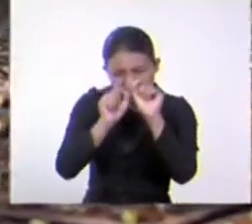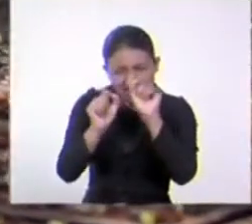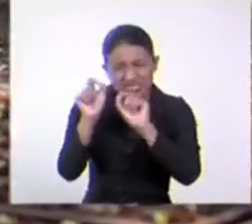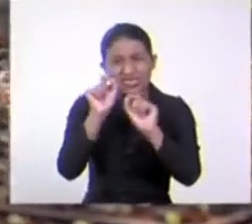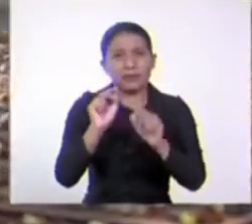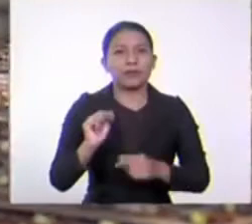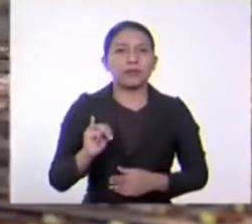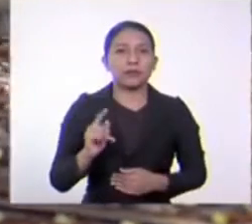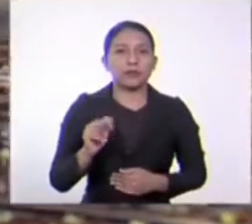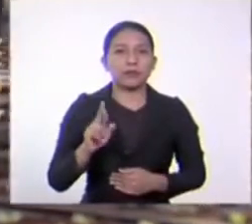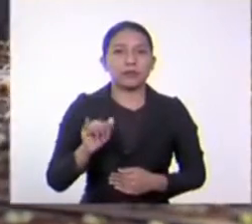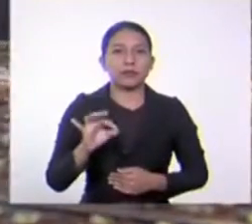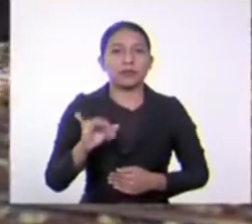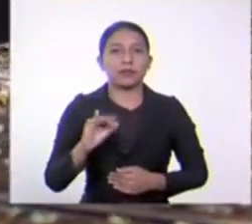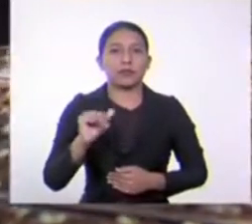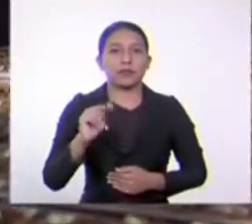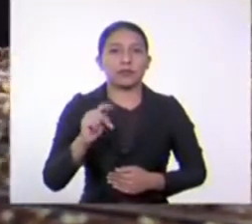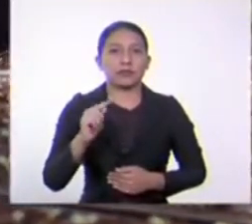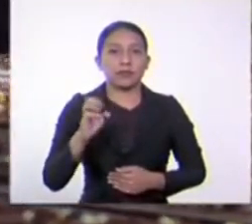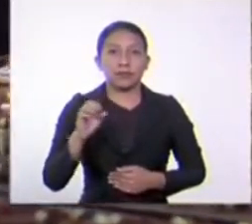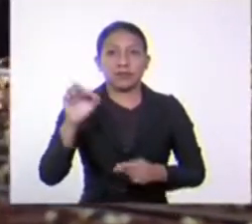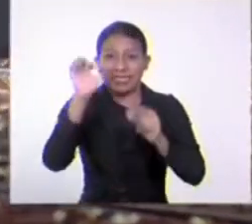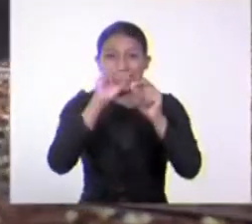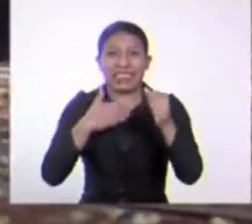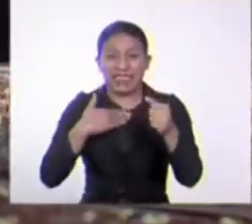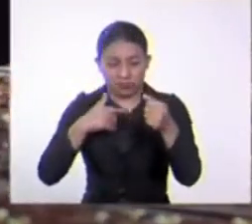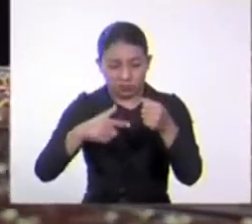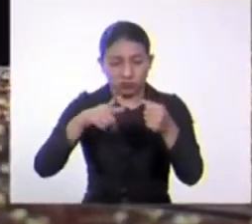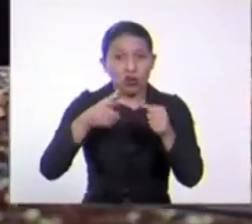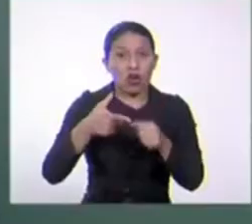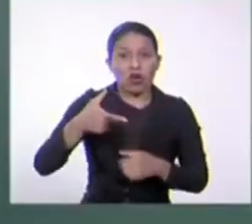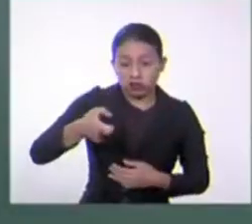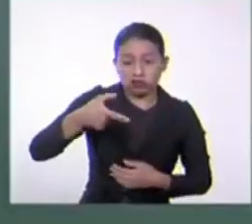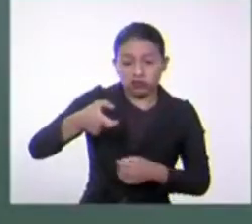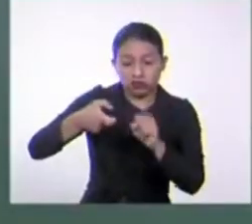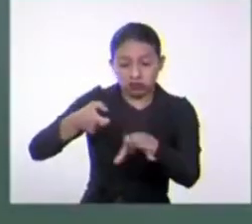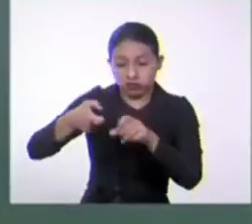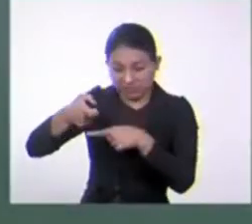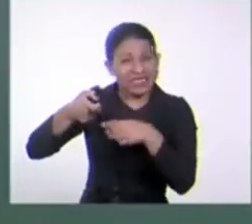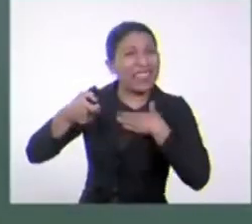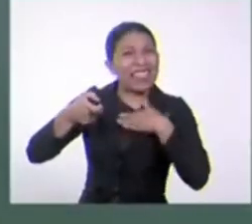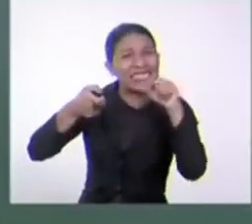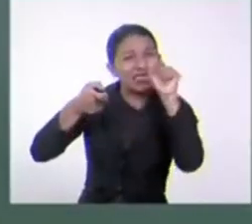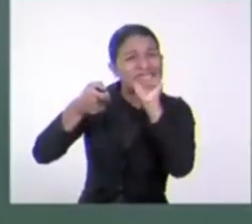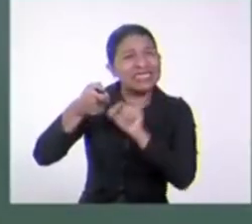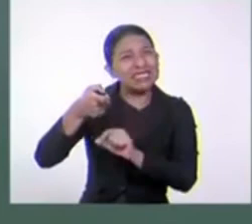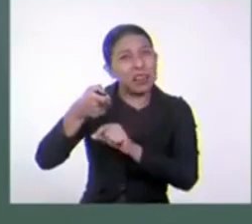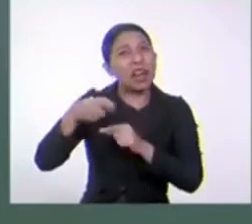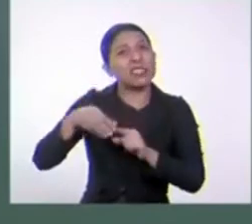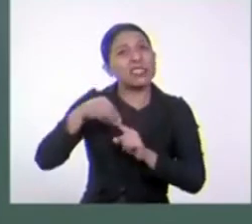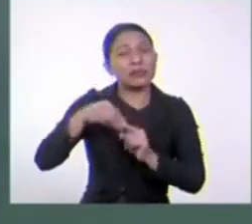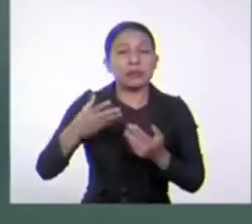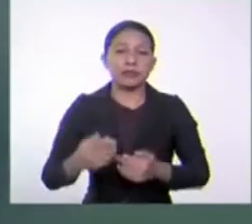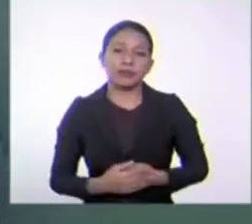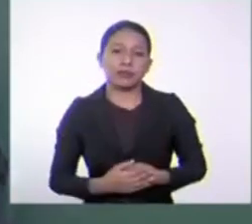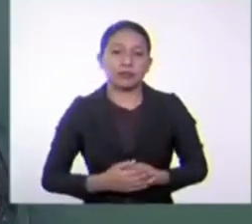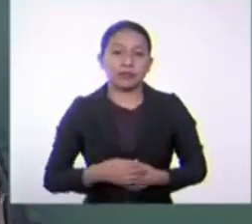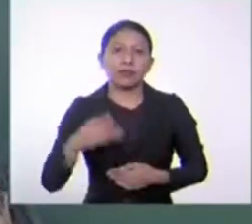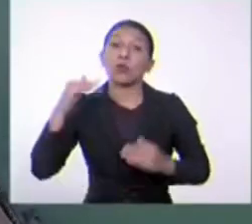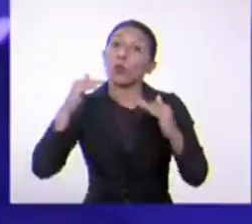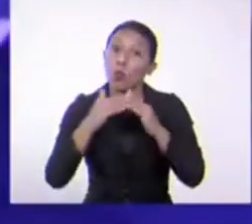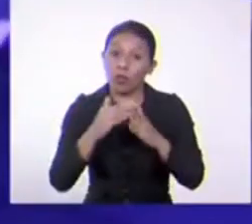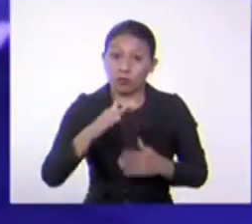nitrificantes, que se encuentran en suspensión en lugar de los agroquímicos. Este tipo de bacterias también se usan en estanques para